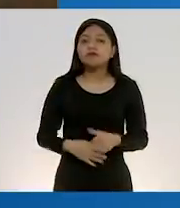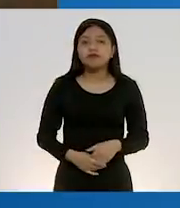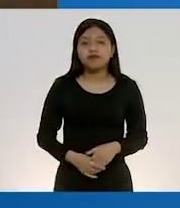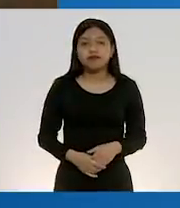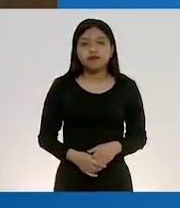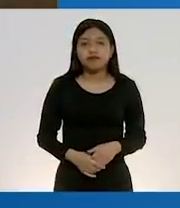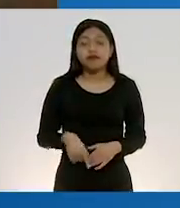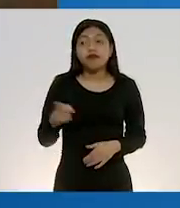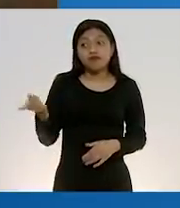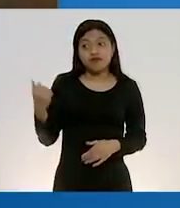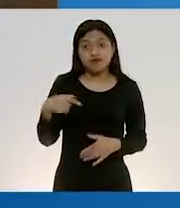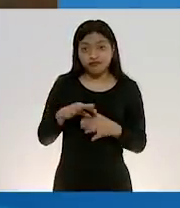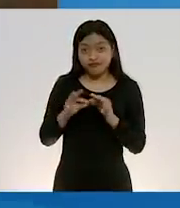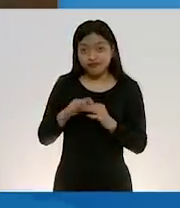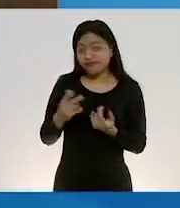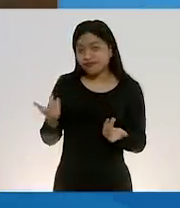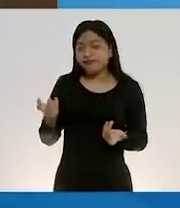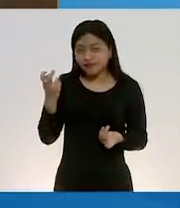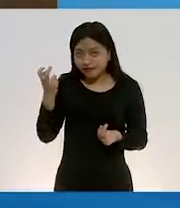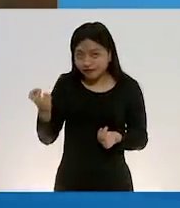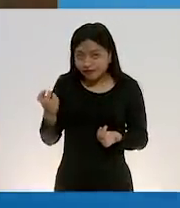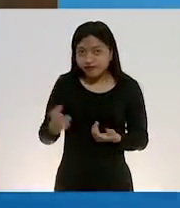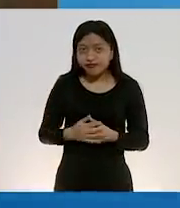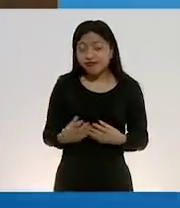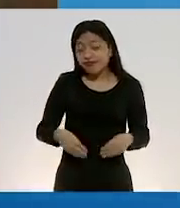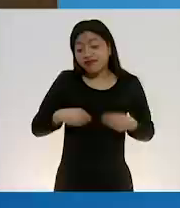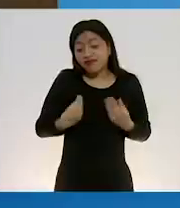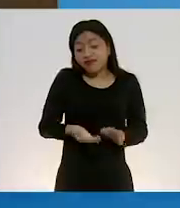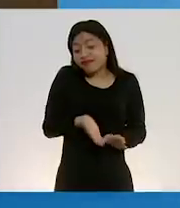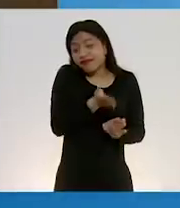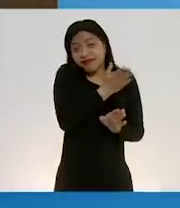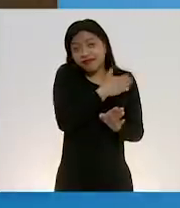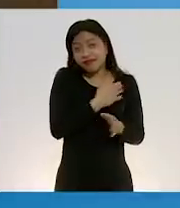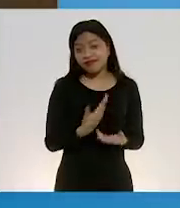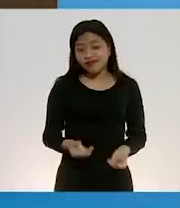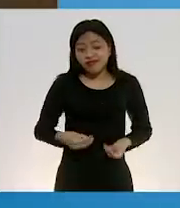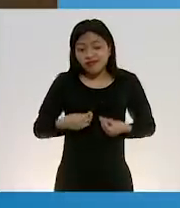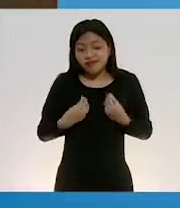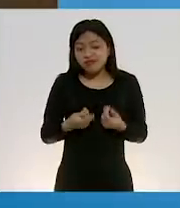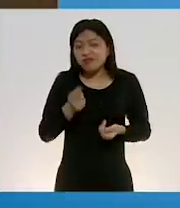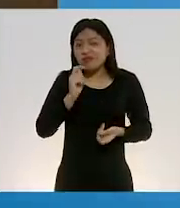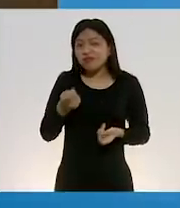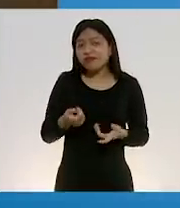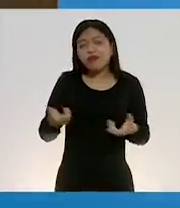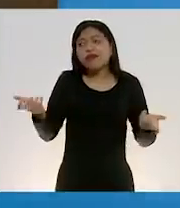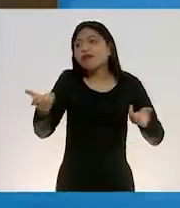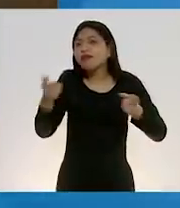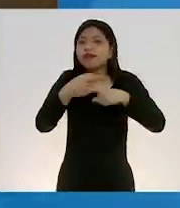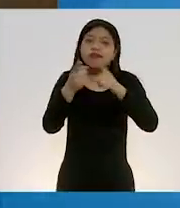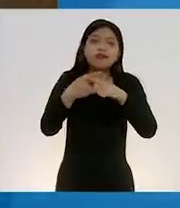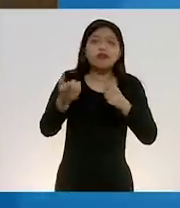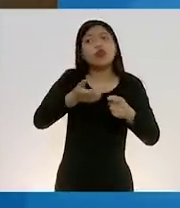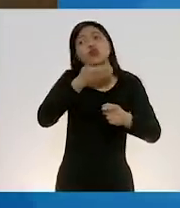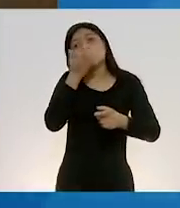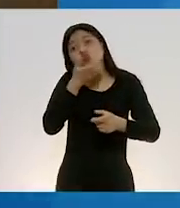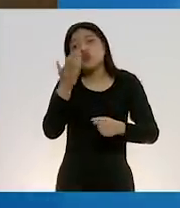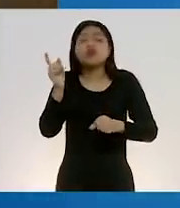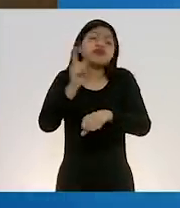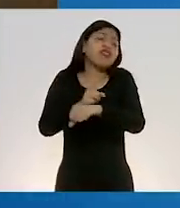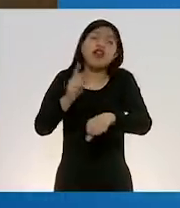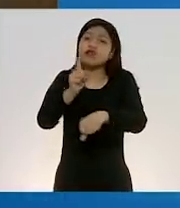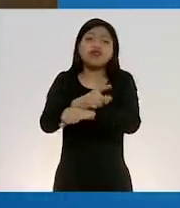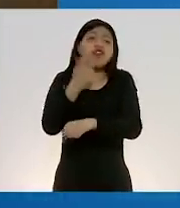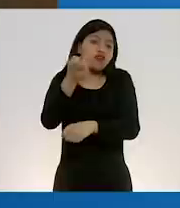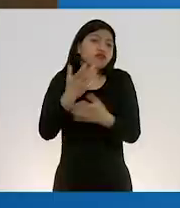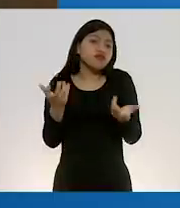Como tú mismo me estás planteando, la vida cotidiana es todo lo que hacemos. excepto aquello